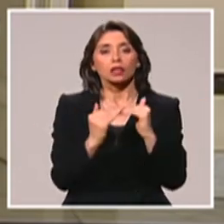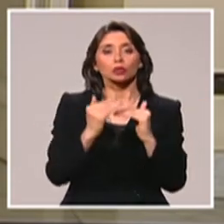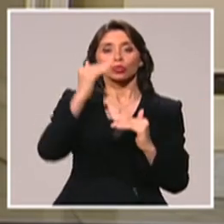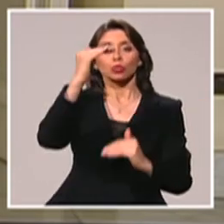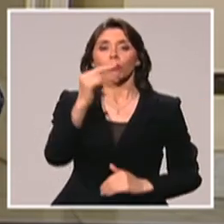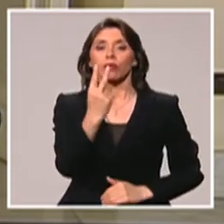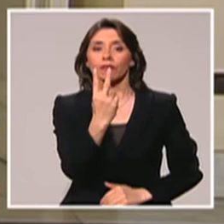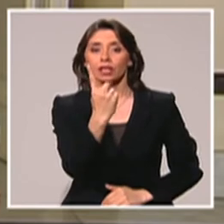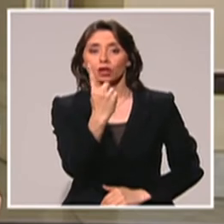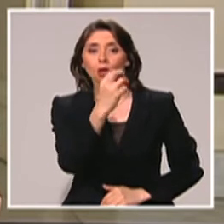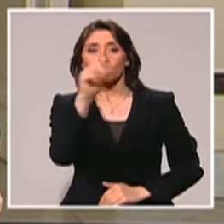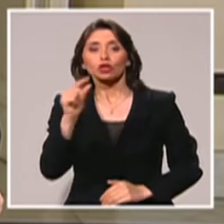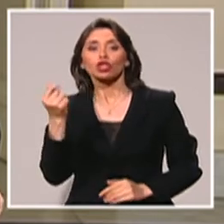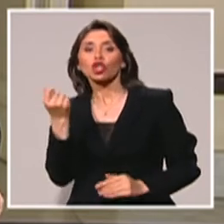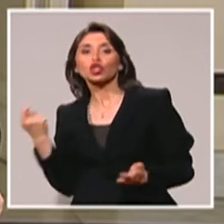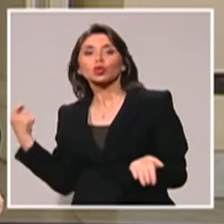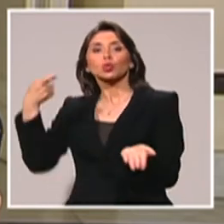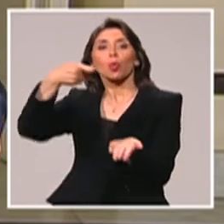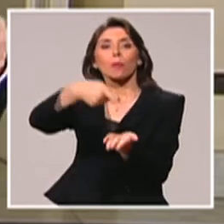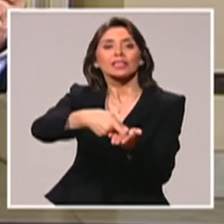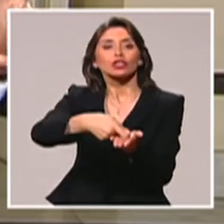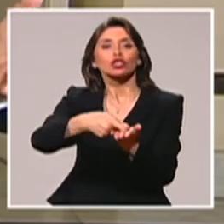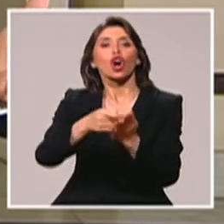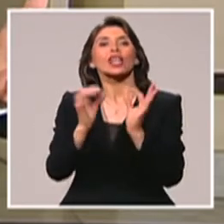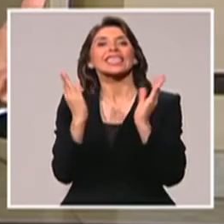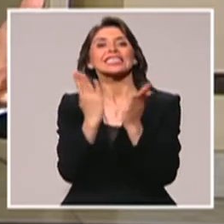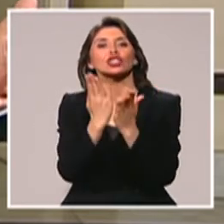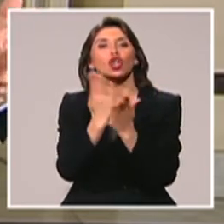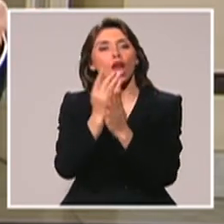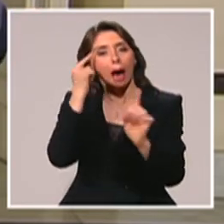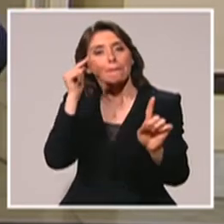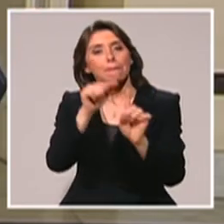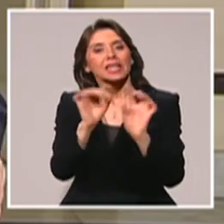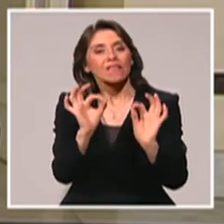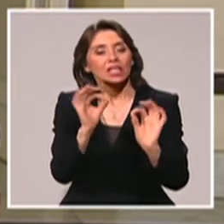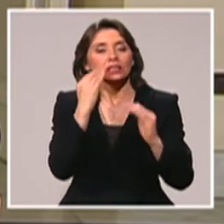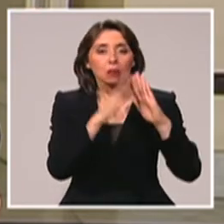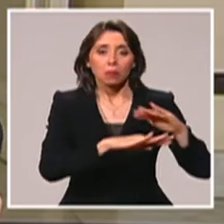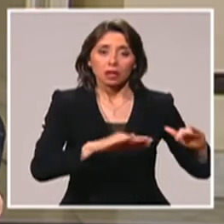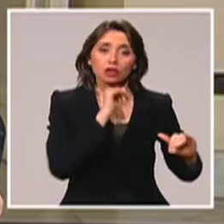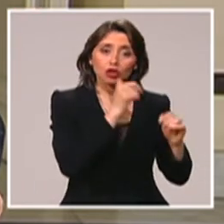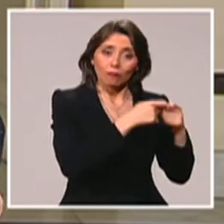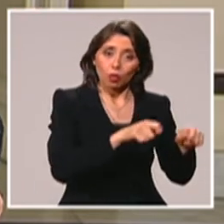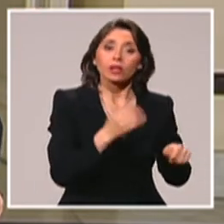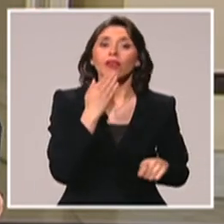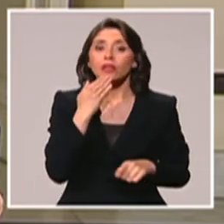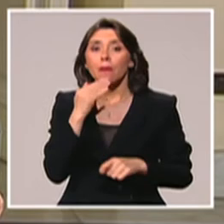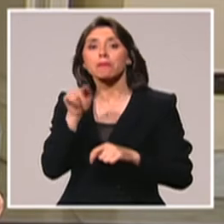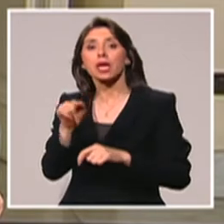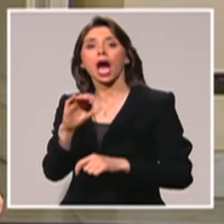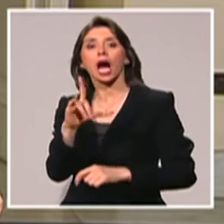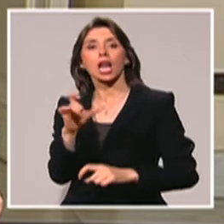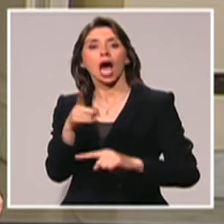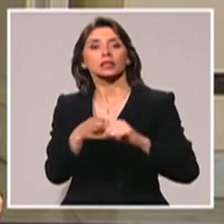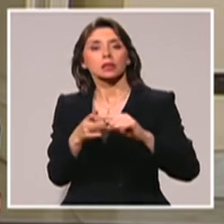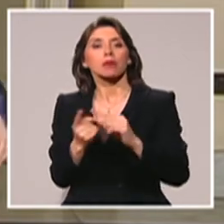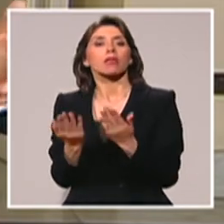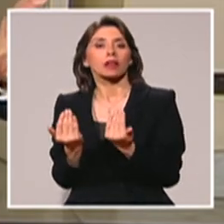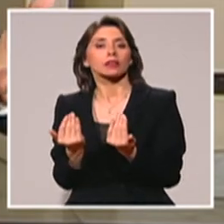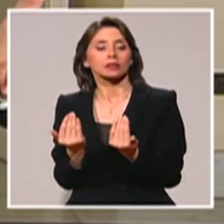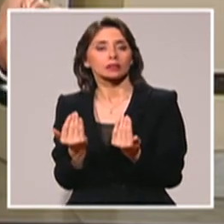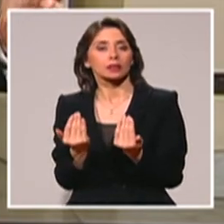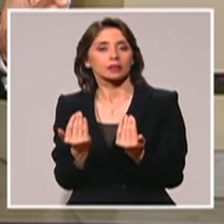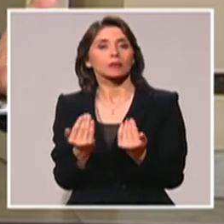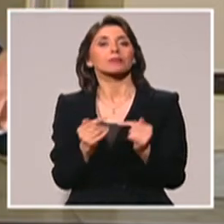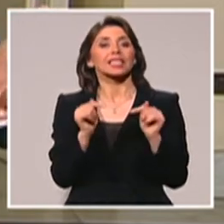las escolar preferencial para los niños vulnerables pero también para los de clase media necesitadas y